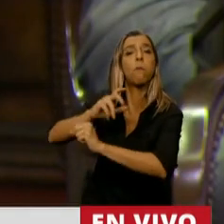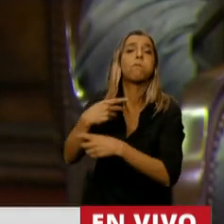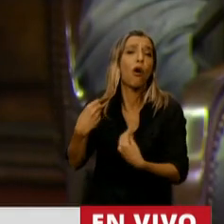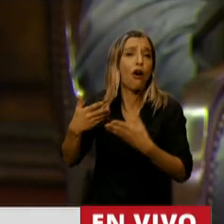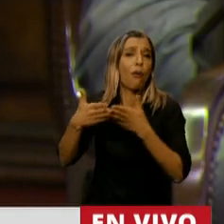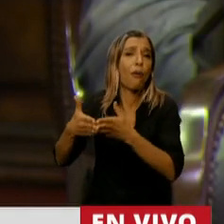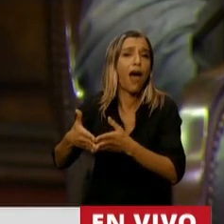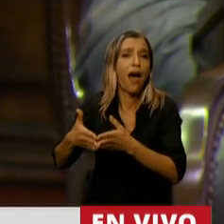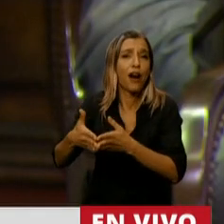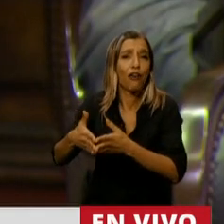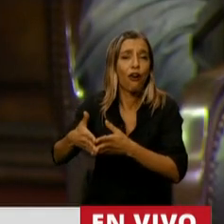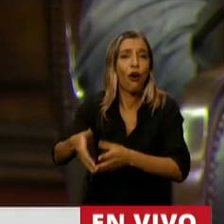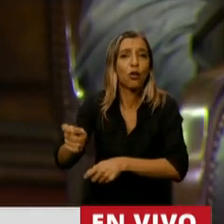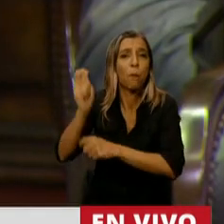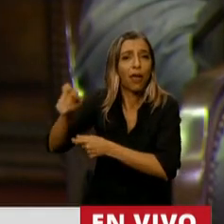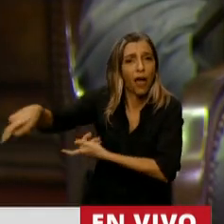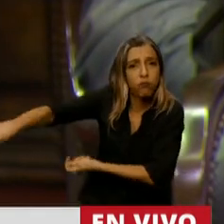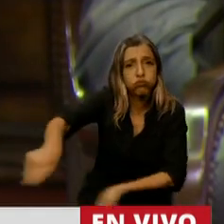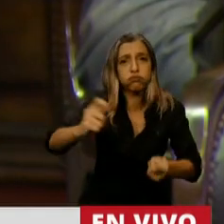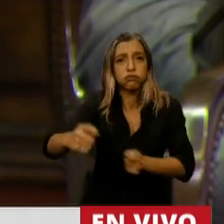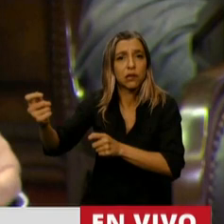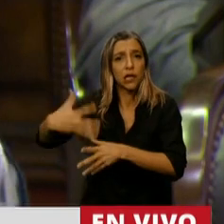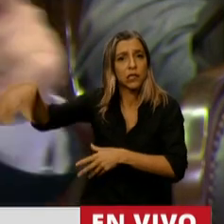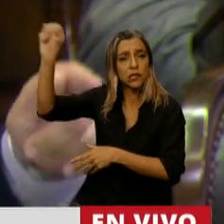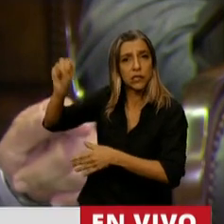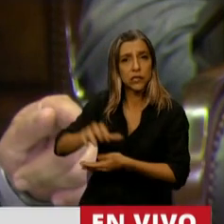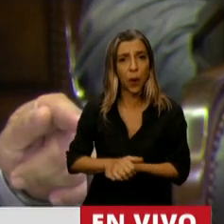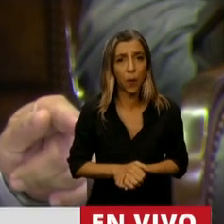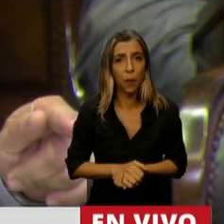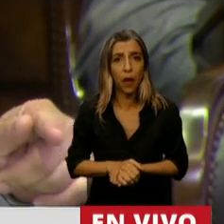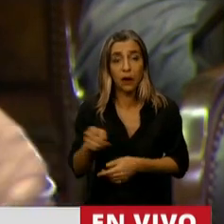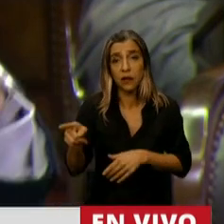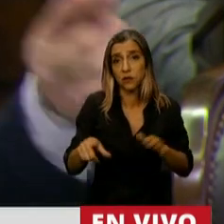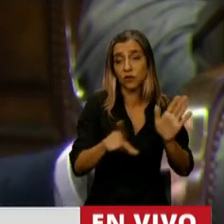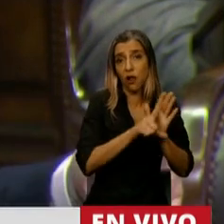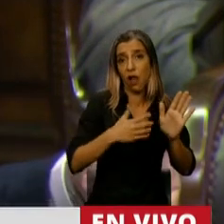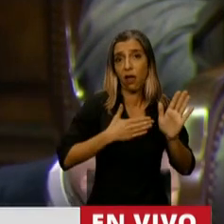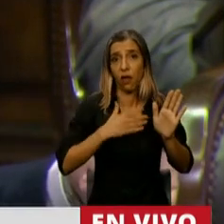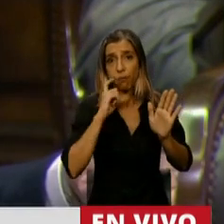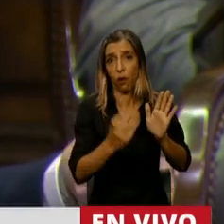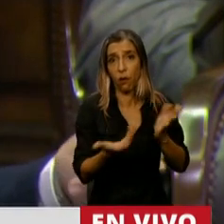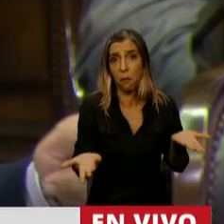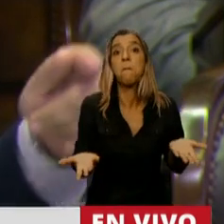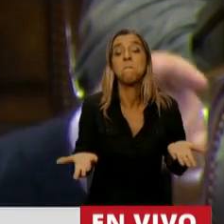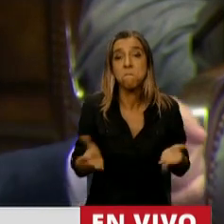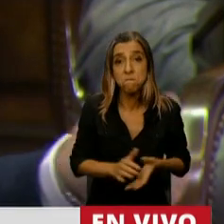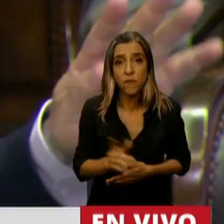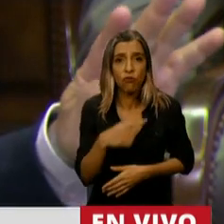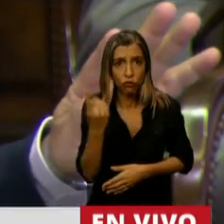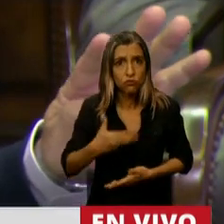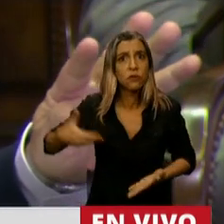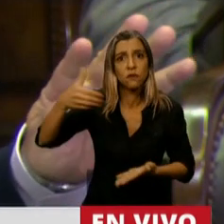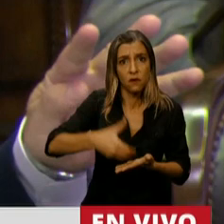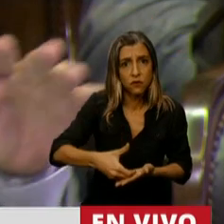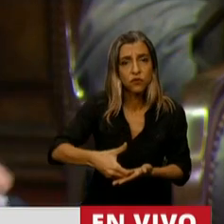ilegal nosotros hicimos como país una inversión compramos